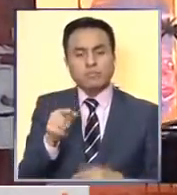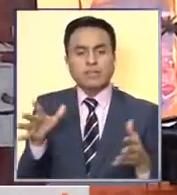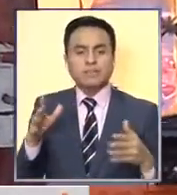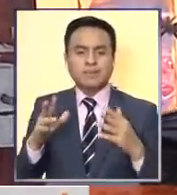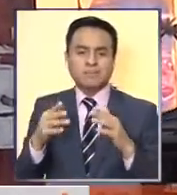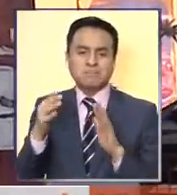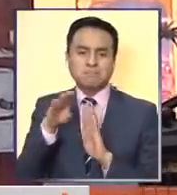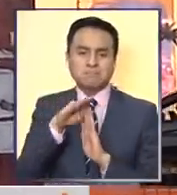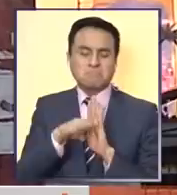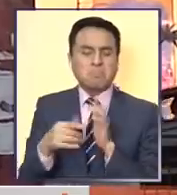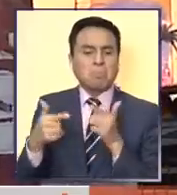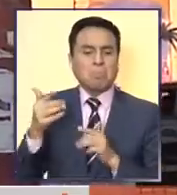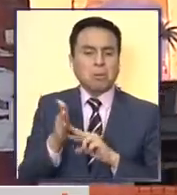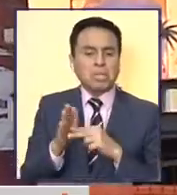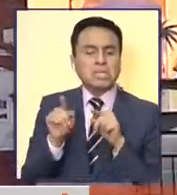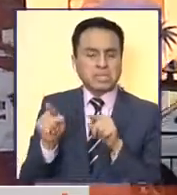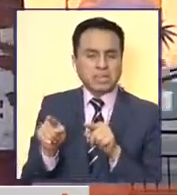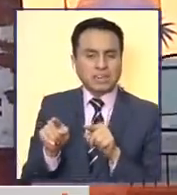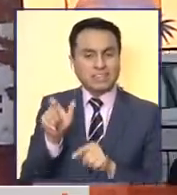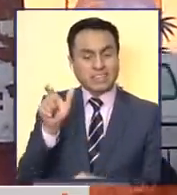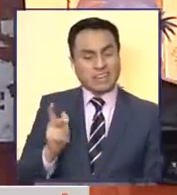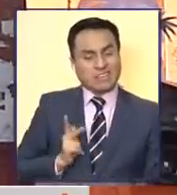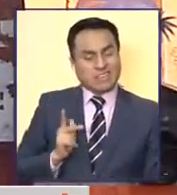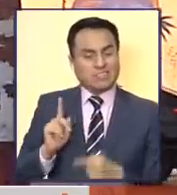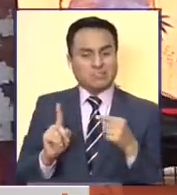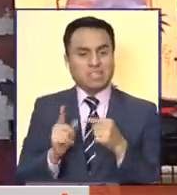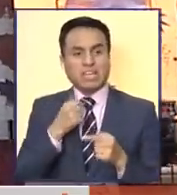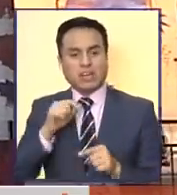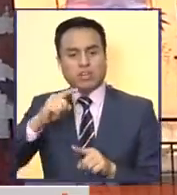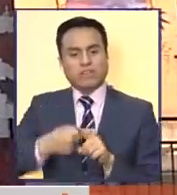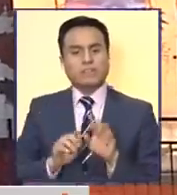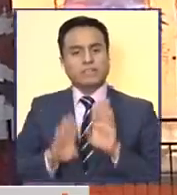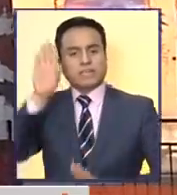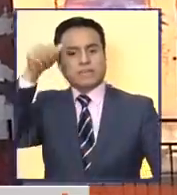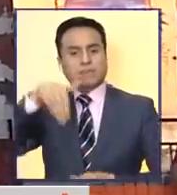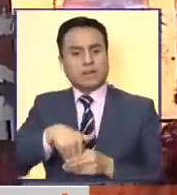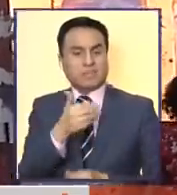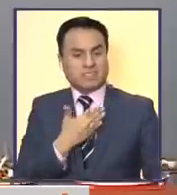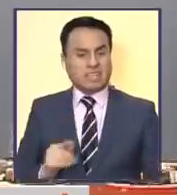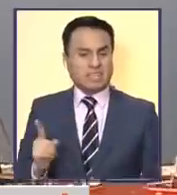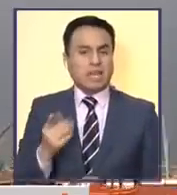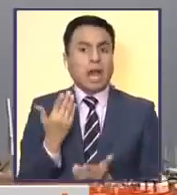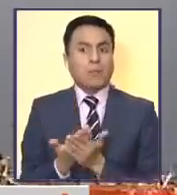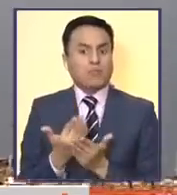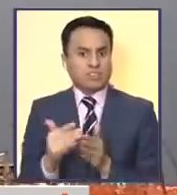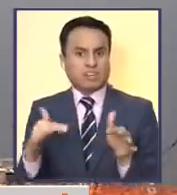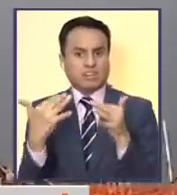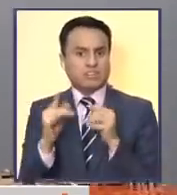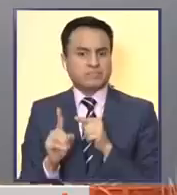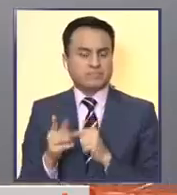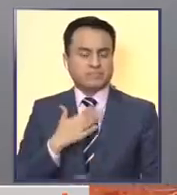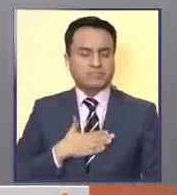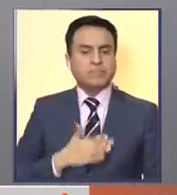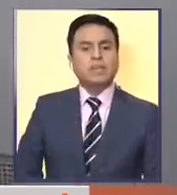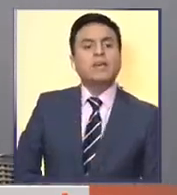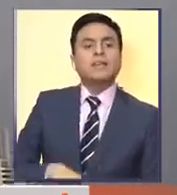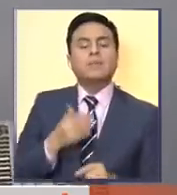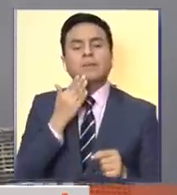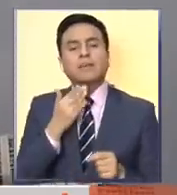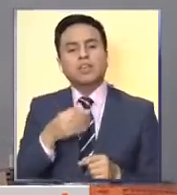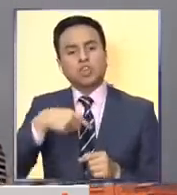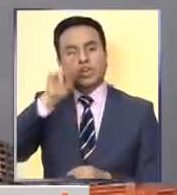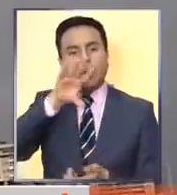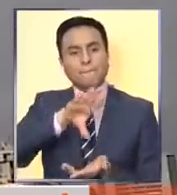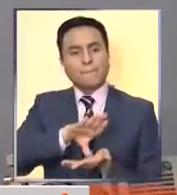política, que este caballero parece que quiere tirarse nuevamente a presidente y quiere aprovecharse. Y mientras el norte de